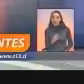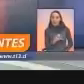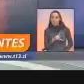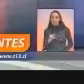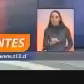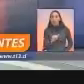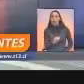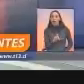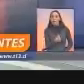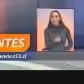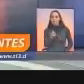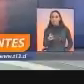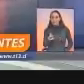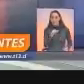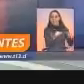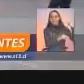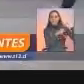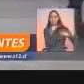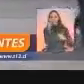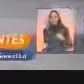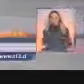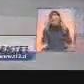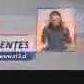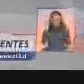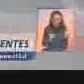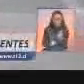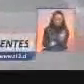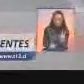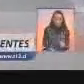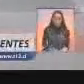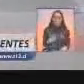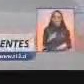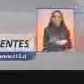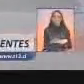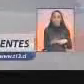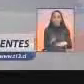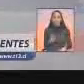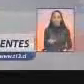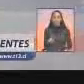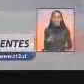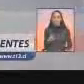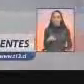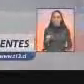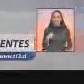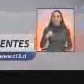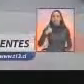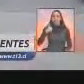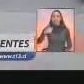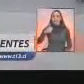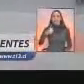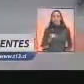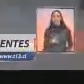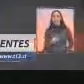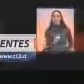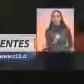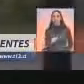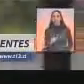esta es la historia de sus creadores. Mi nombre es René Espinosa y soy el director ejecutivo de